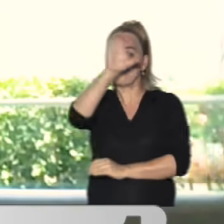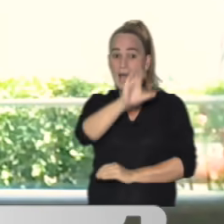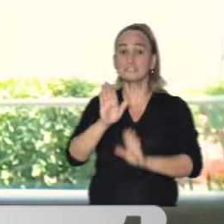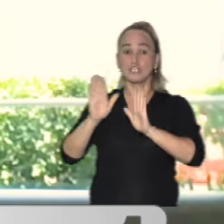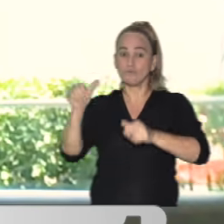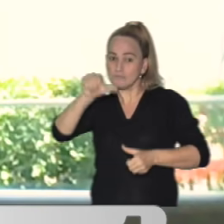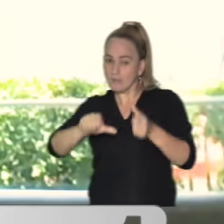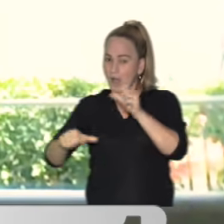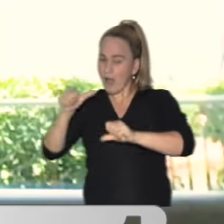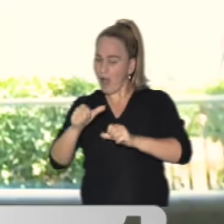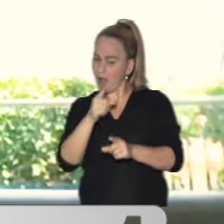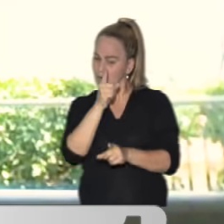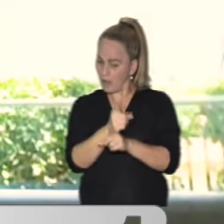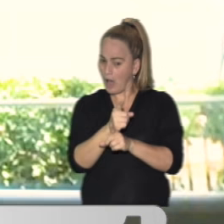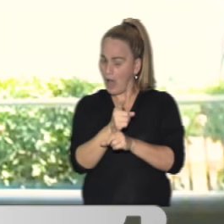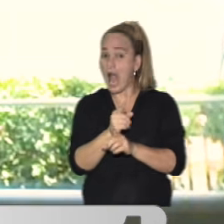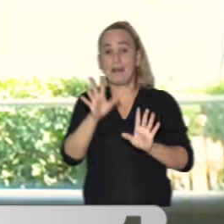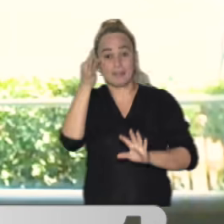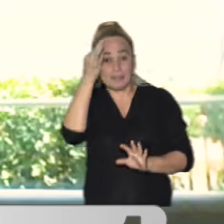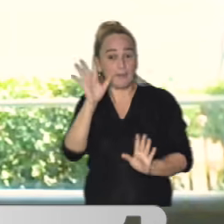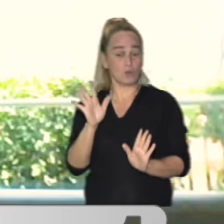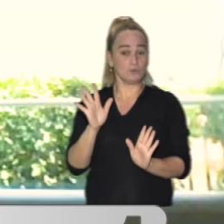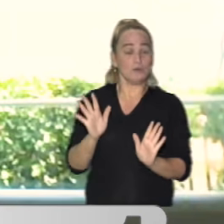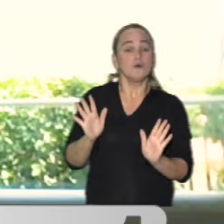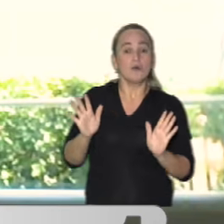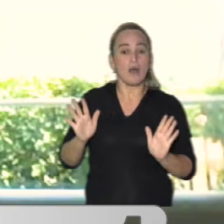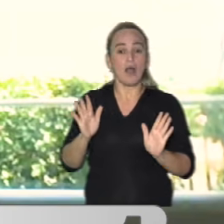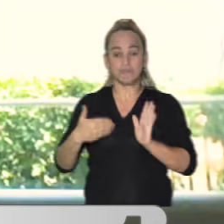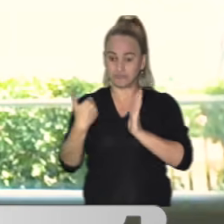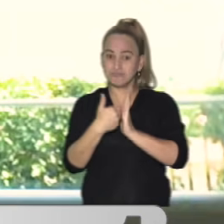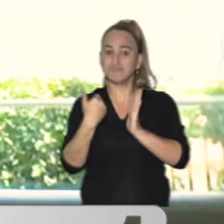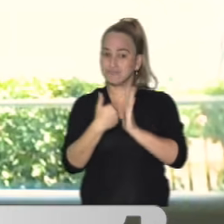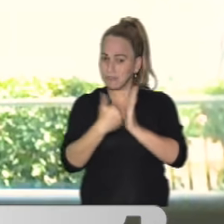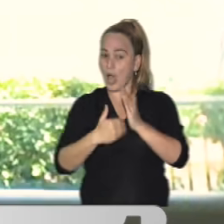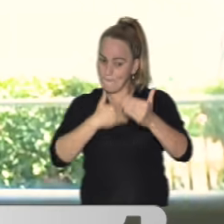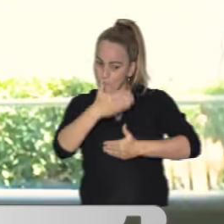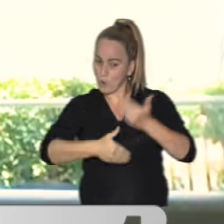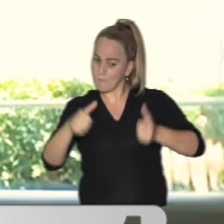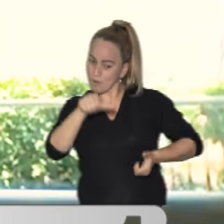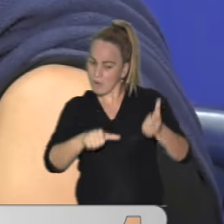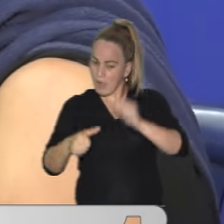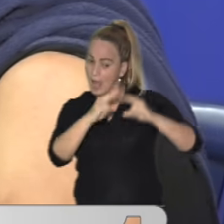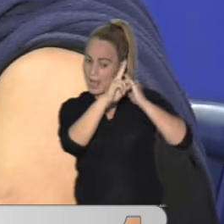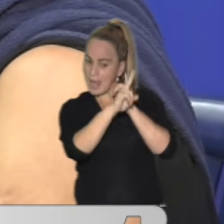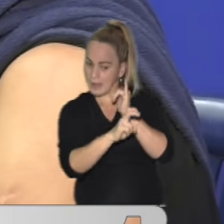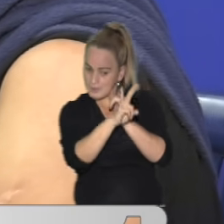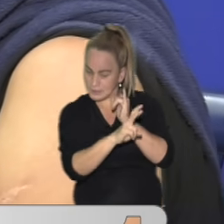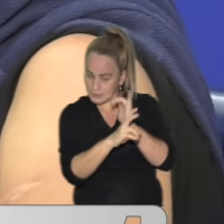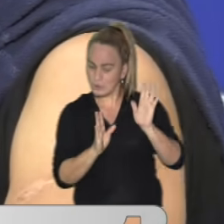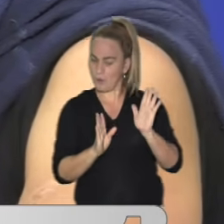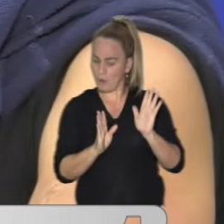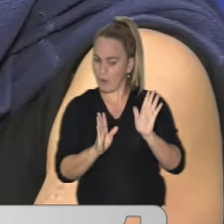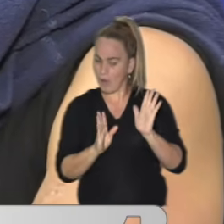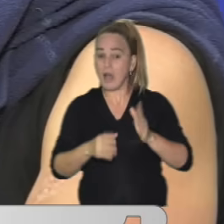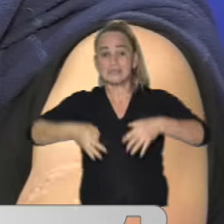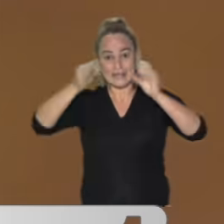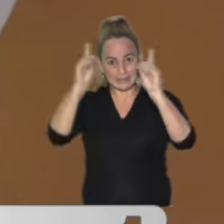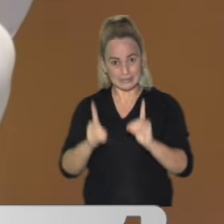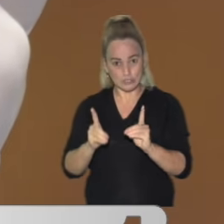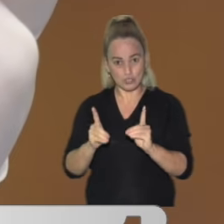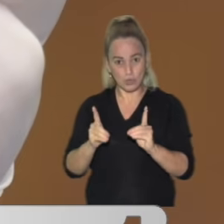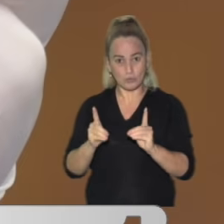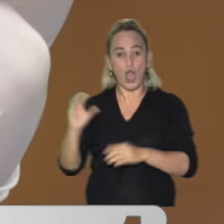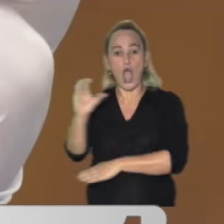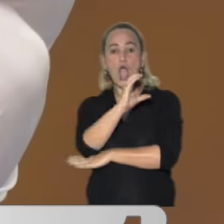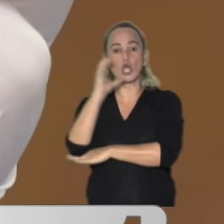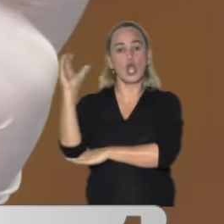y se determinará en su momento según las evidencias se vayan encontrando y si llega a tomarse esa decisión, al país